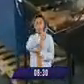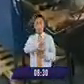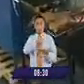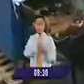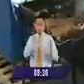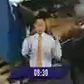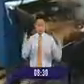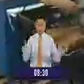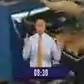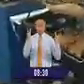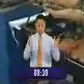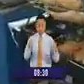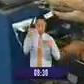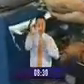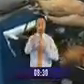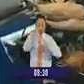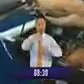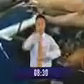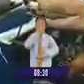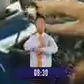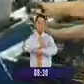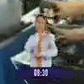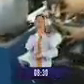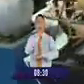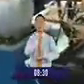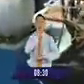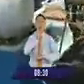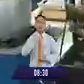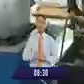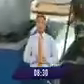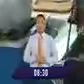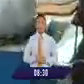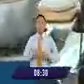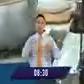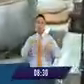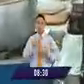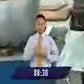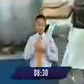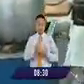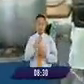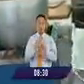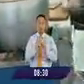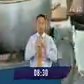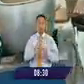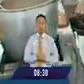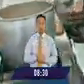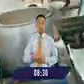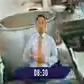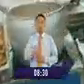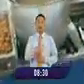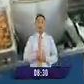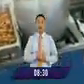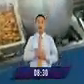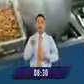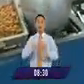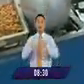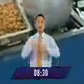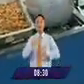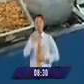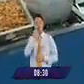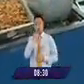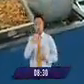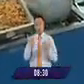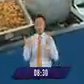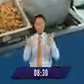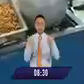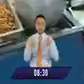tiene usted una plaza grande, la Administración Zonal Eloy Alfaro. Y yo estoy aquí, ayudando a las vecinas a promocionar la gastronomía, las